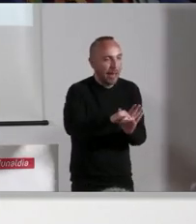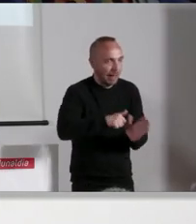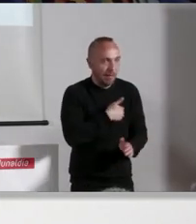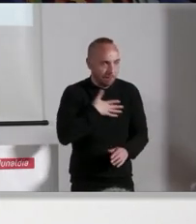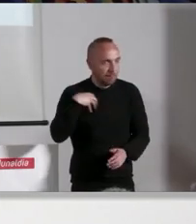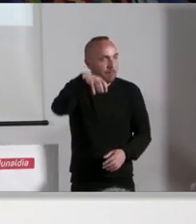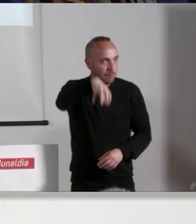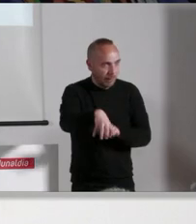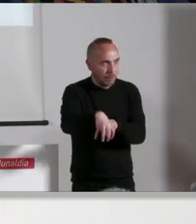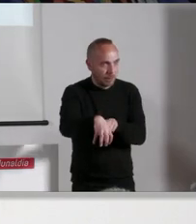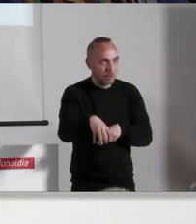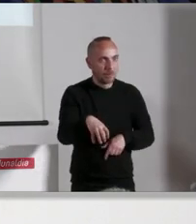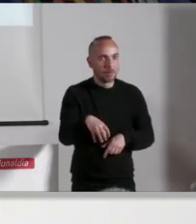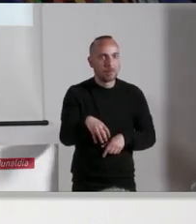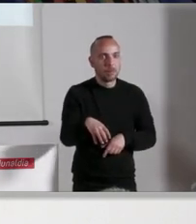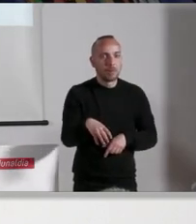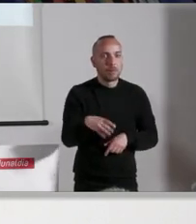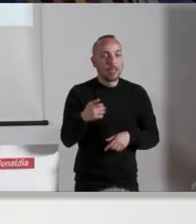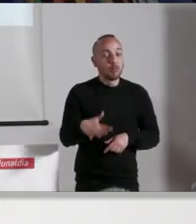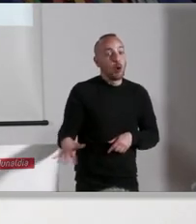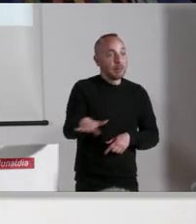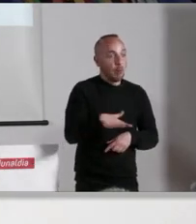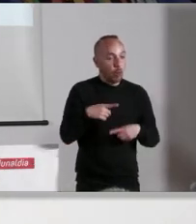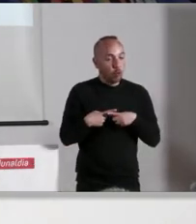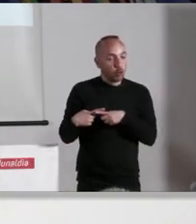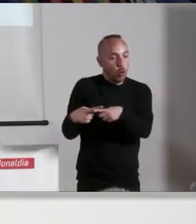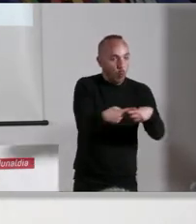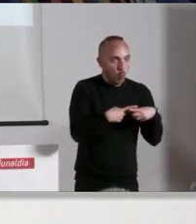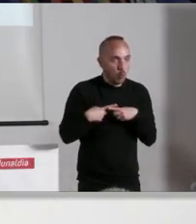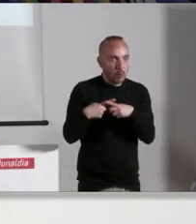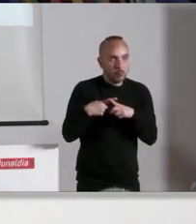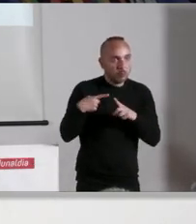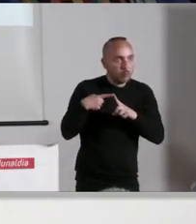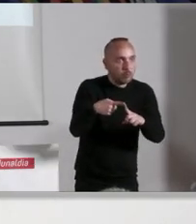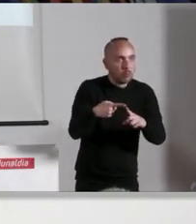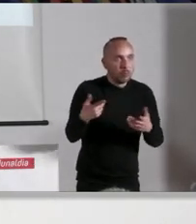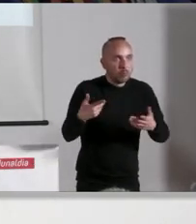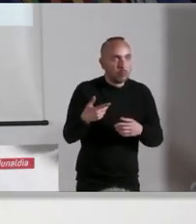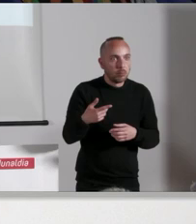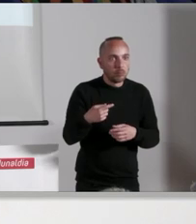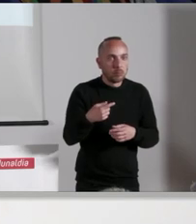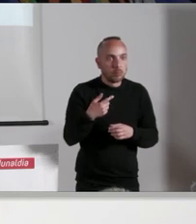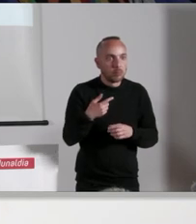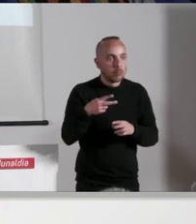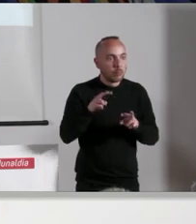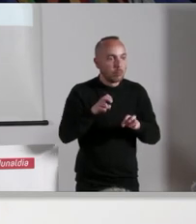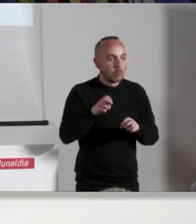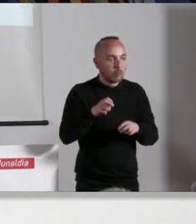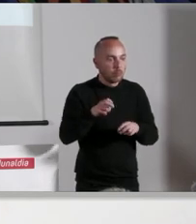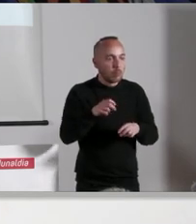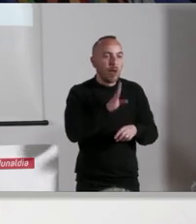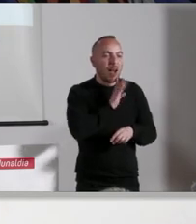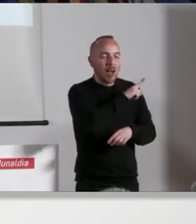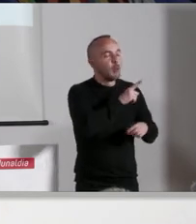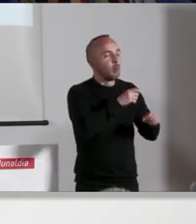Y usando espacios comunes pues, para hacerlos a asociaciones, pues, por ejemplo, pues, el tipo de consumo de, como tipo Landare o así, pues,